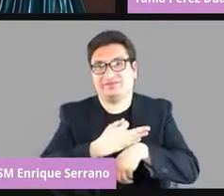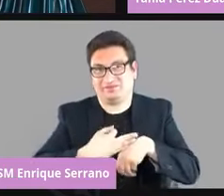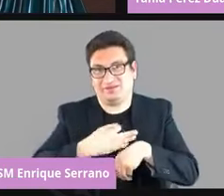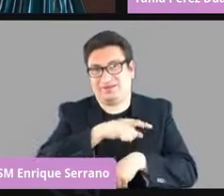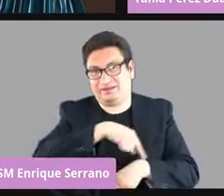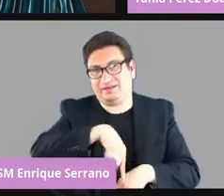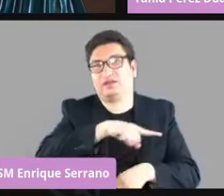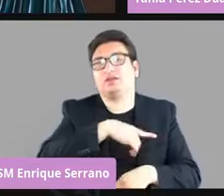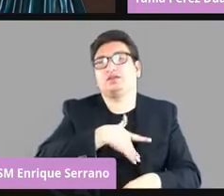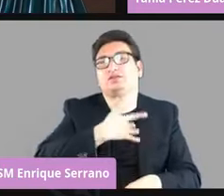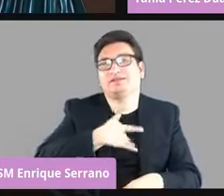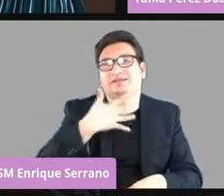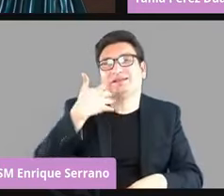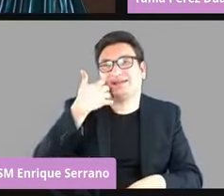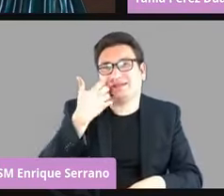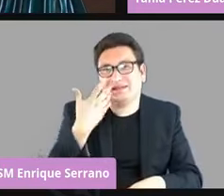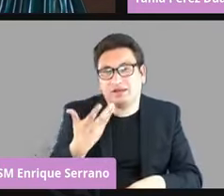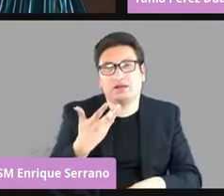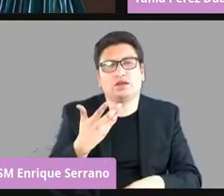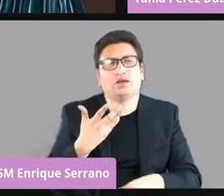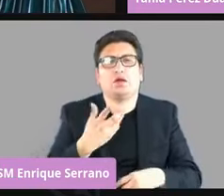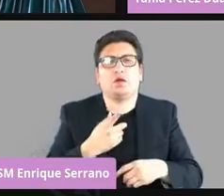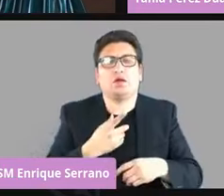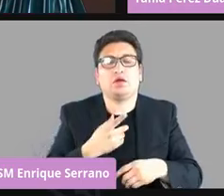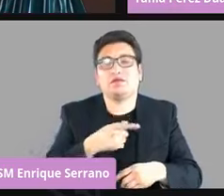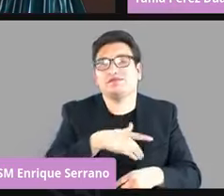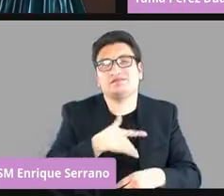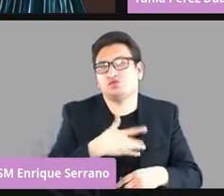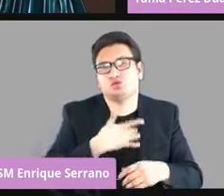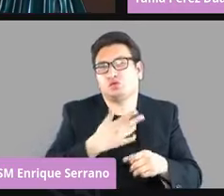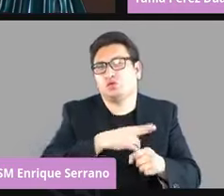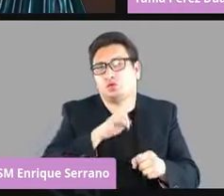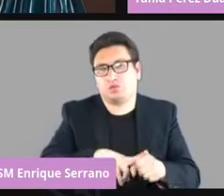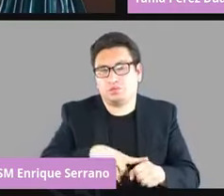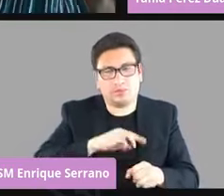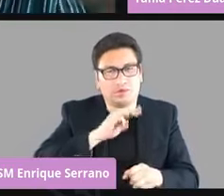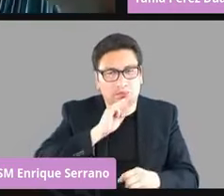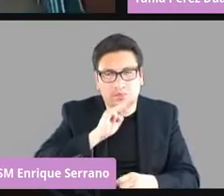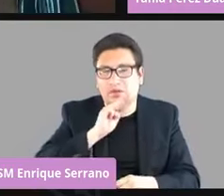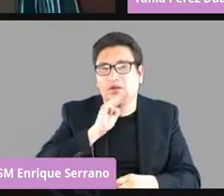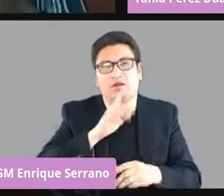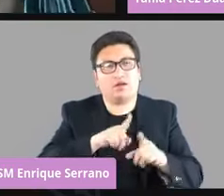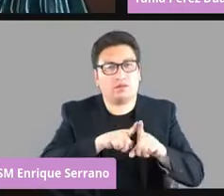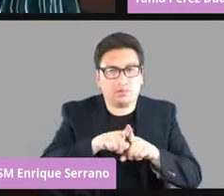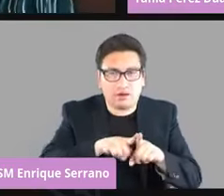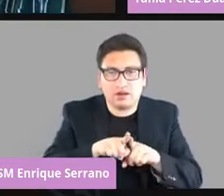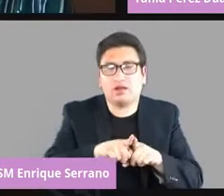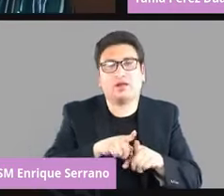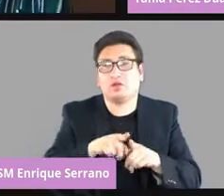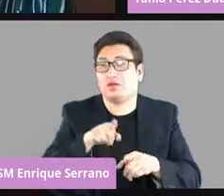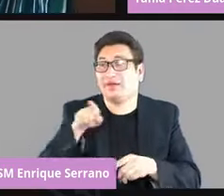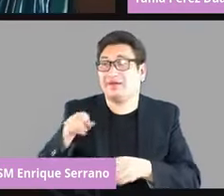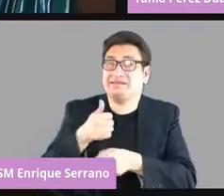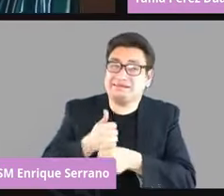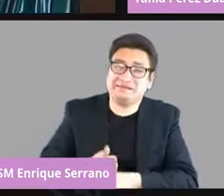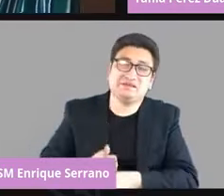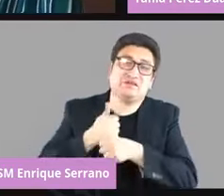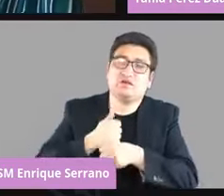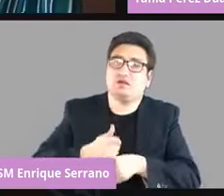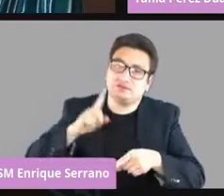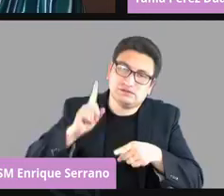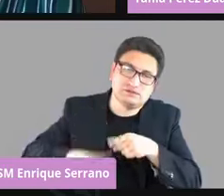intención y porque es parte instintiva de una mamá, de un hermano, de quitar como el sufrimiento,